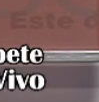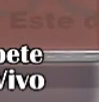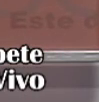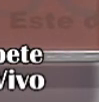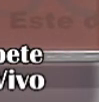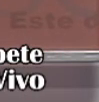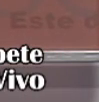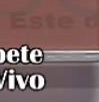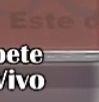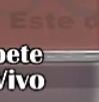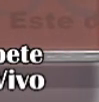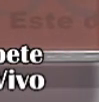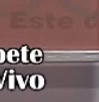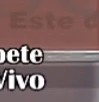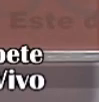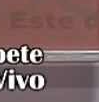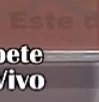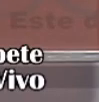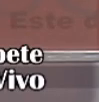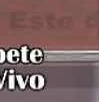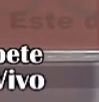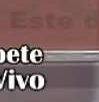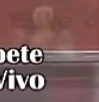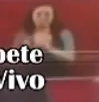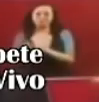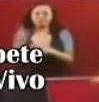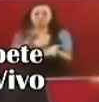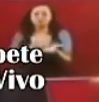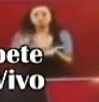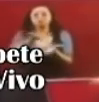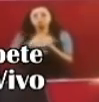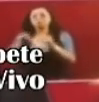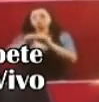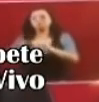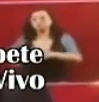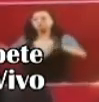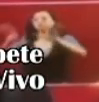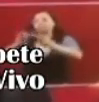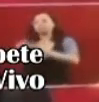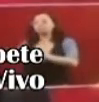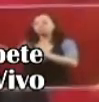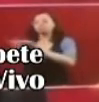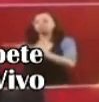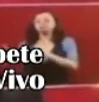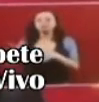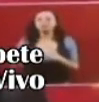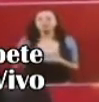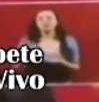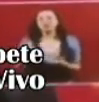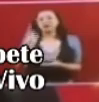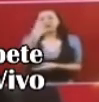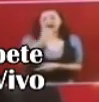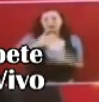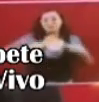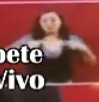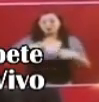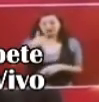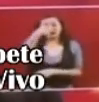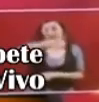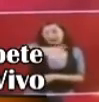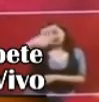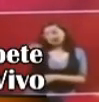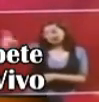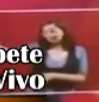pequeño segmento que voy a ponerles ahora. Cada periodista es un medio, cada ciudadano es un medio